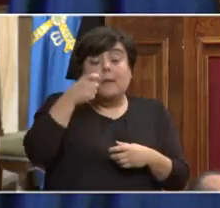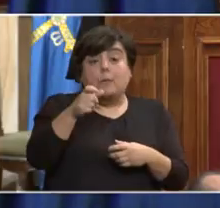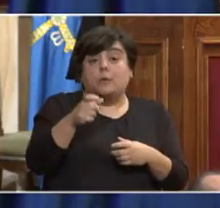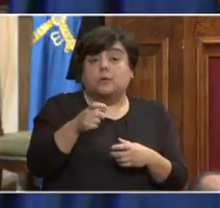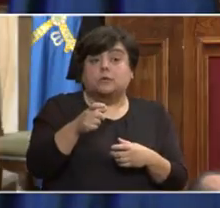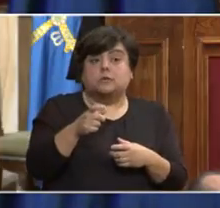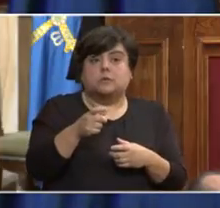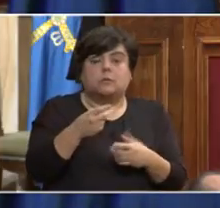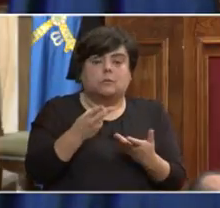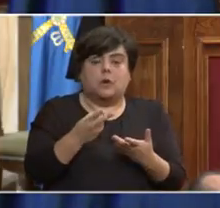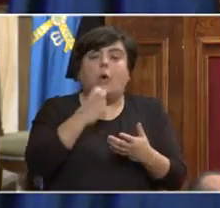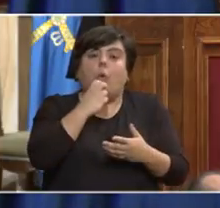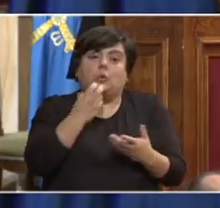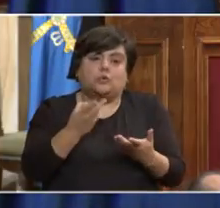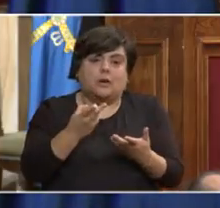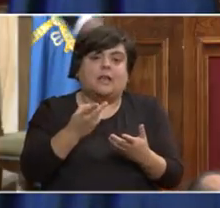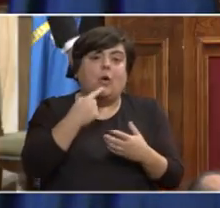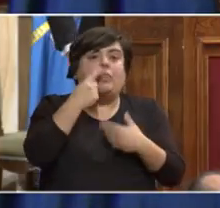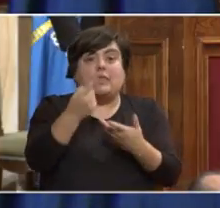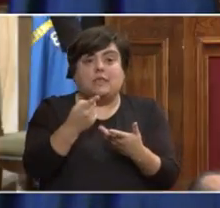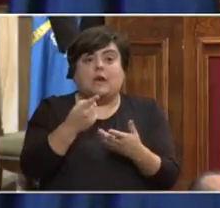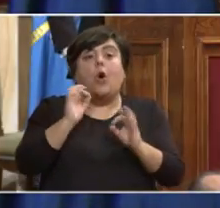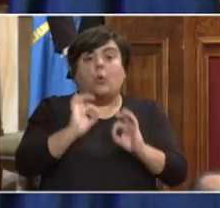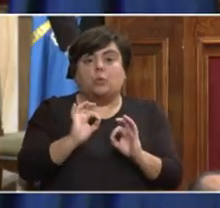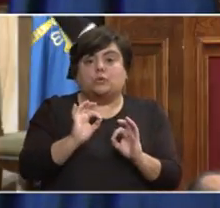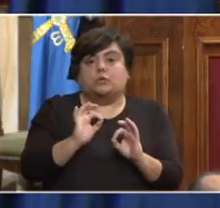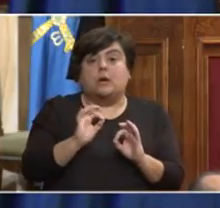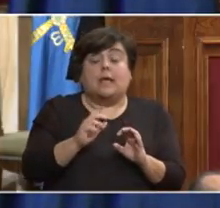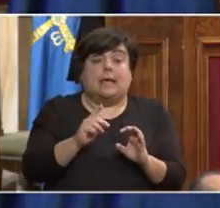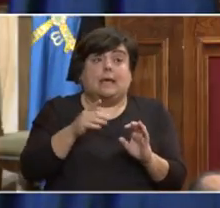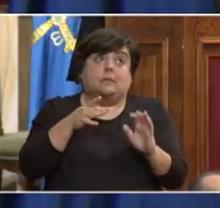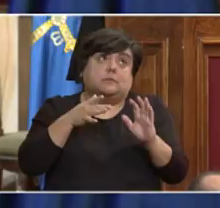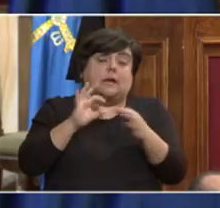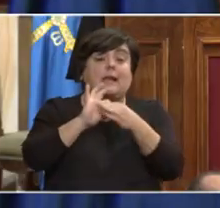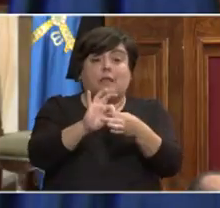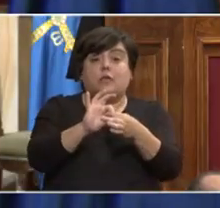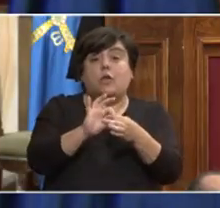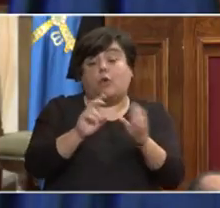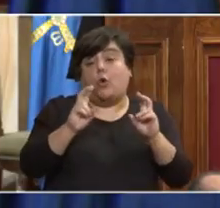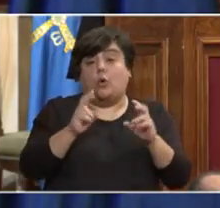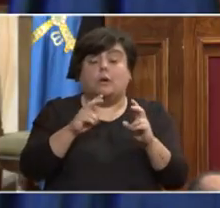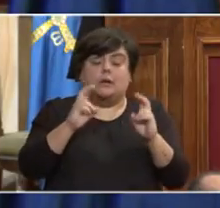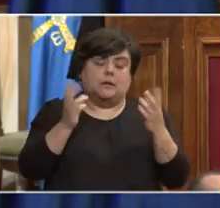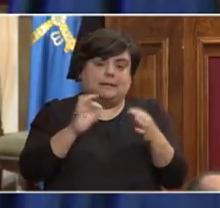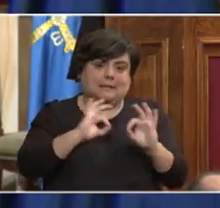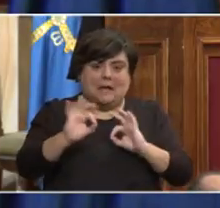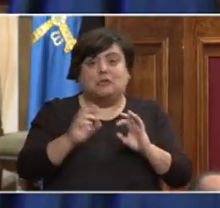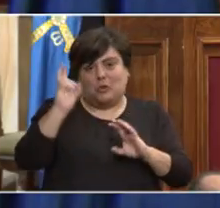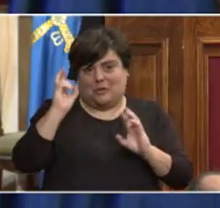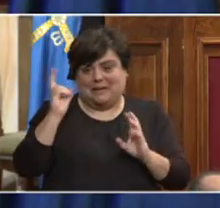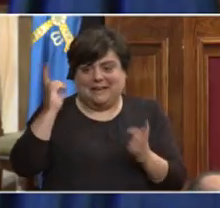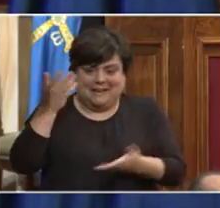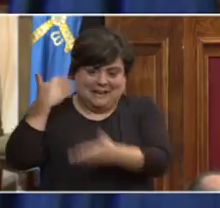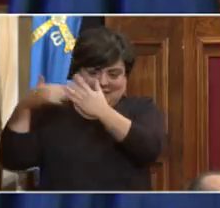hablarle en griego para darle un susto, en clara alusión a la obra teatral clásica. Mastropiero empezó por realizar espectáculos en los que